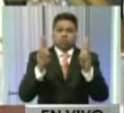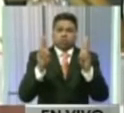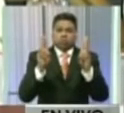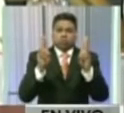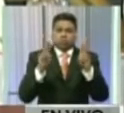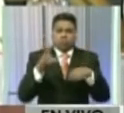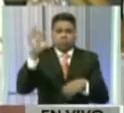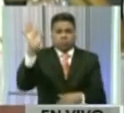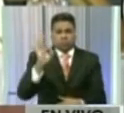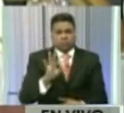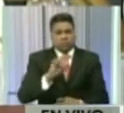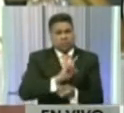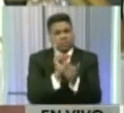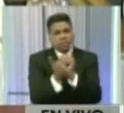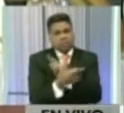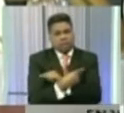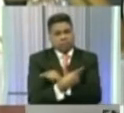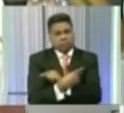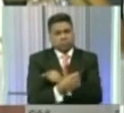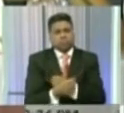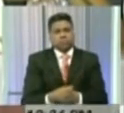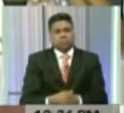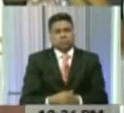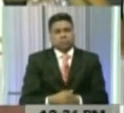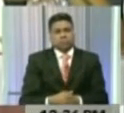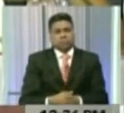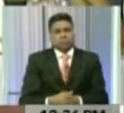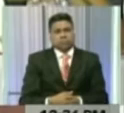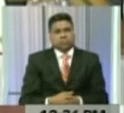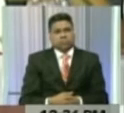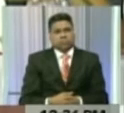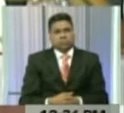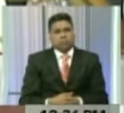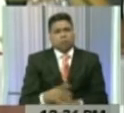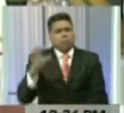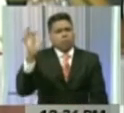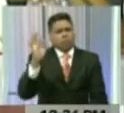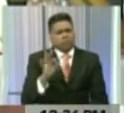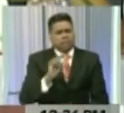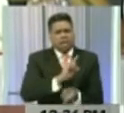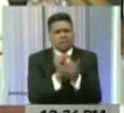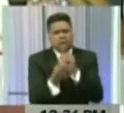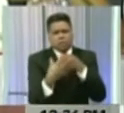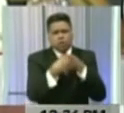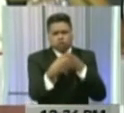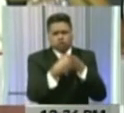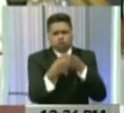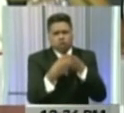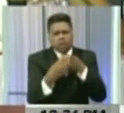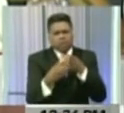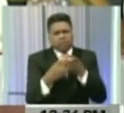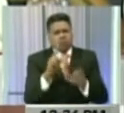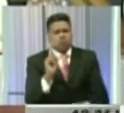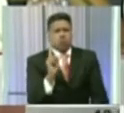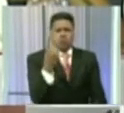Nos presionan, tiene que ser tasa única, tasa única.